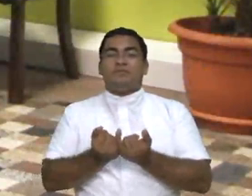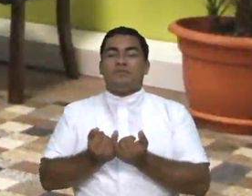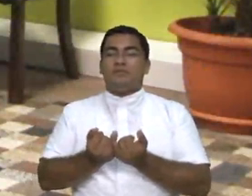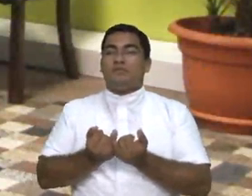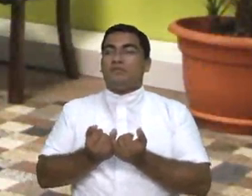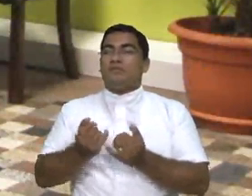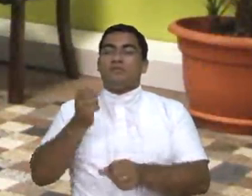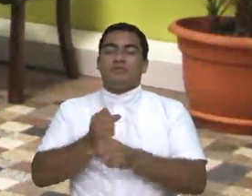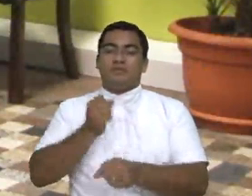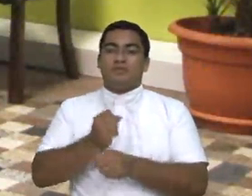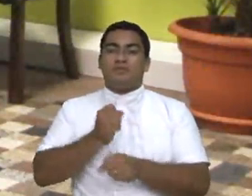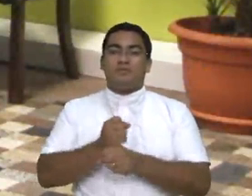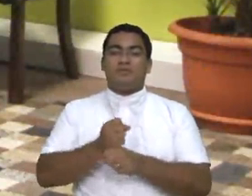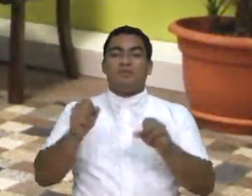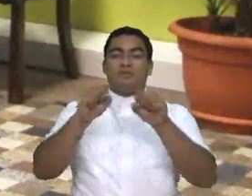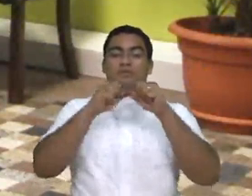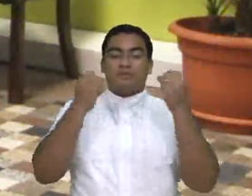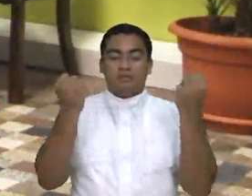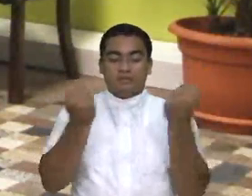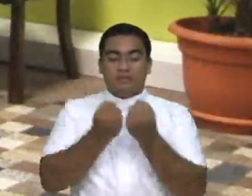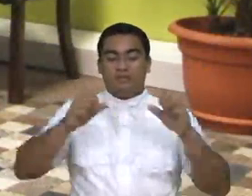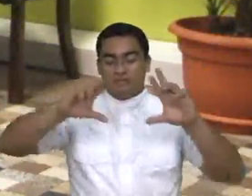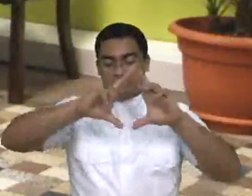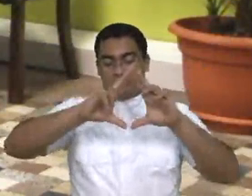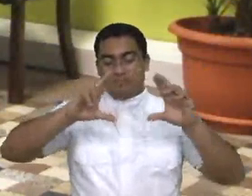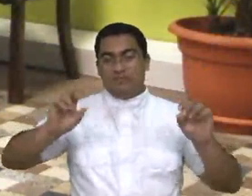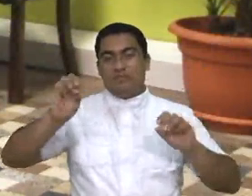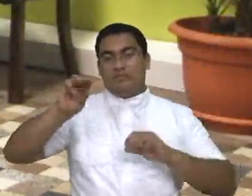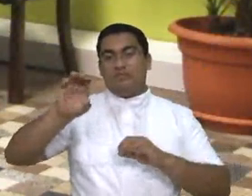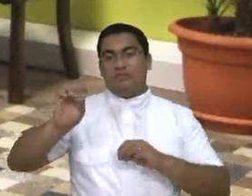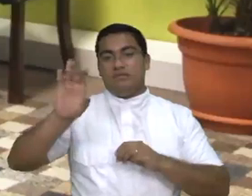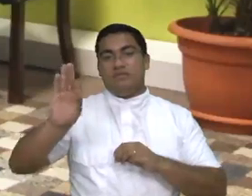sentido trabajamos de la mano con la Asociación Nicaragüense de Hemofilia también, ¿verdad? Que ellos,